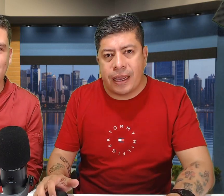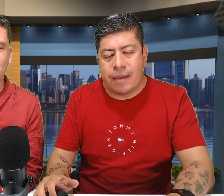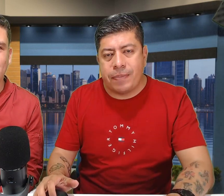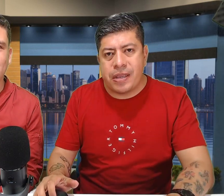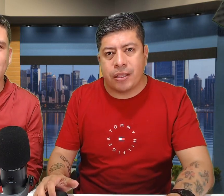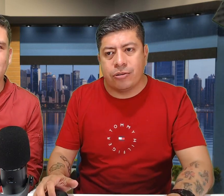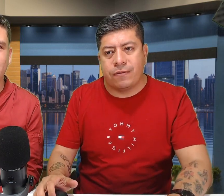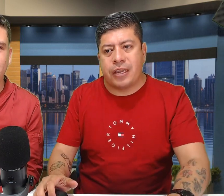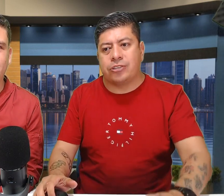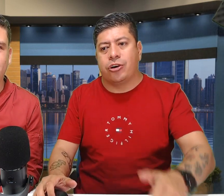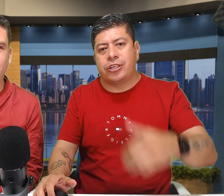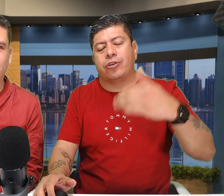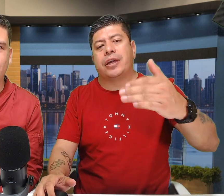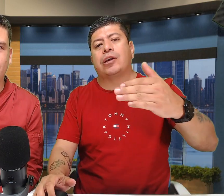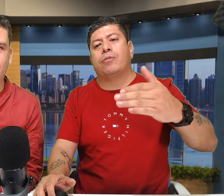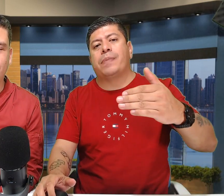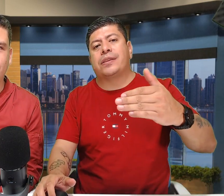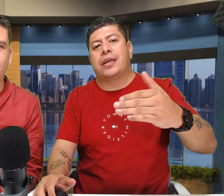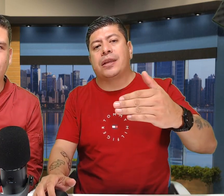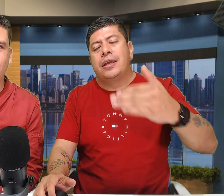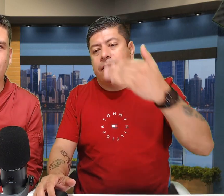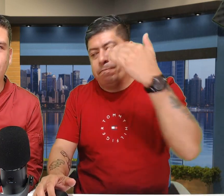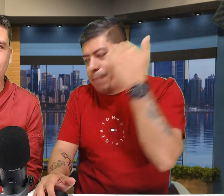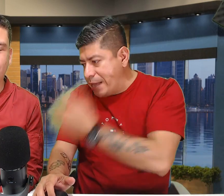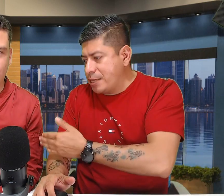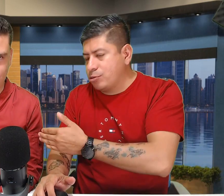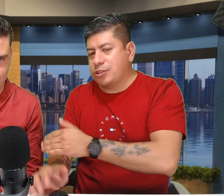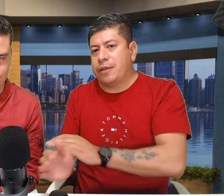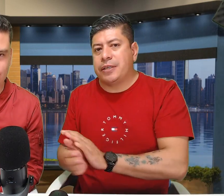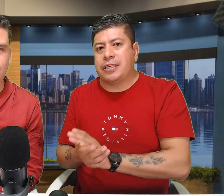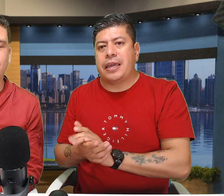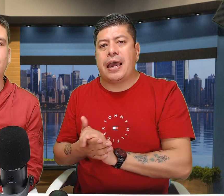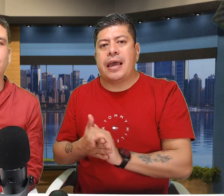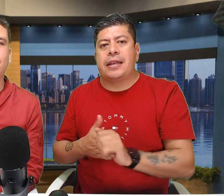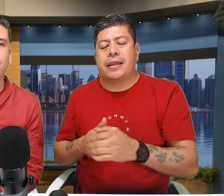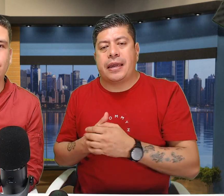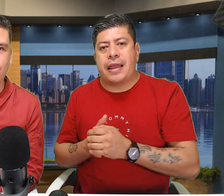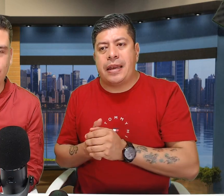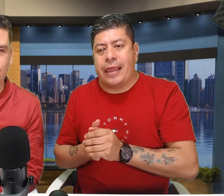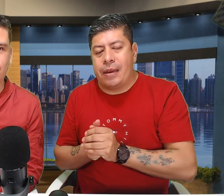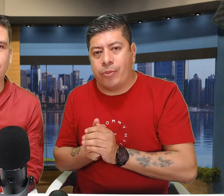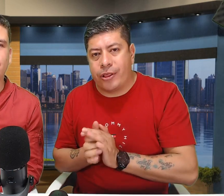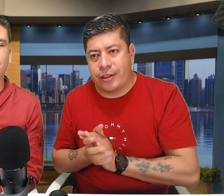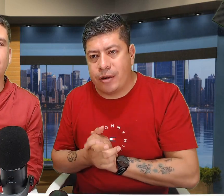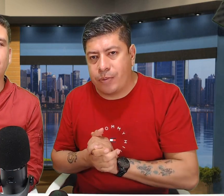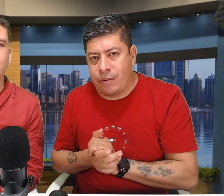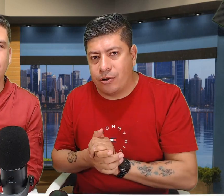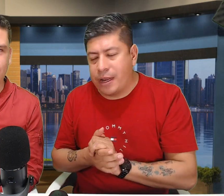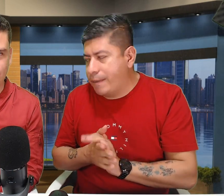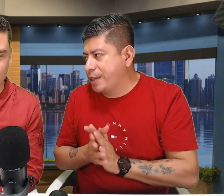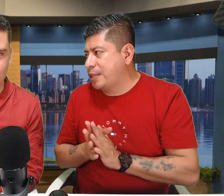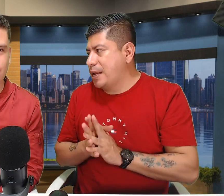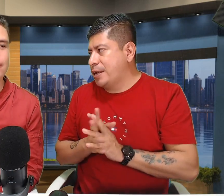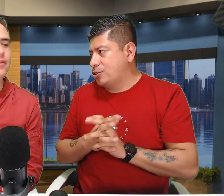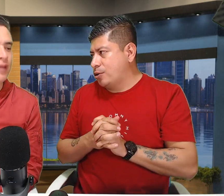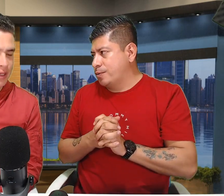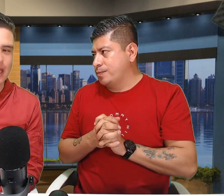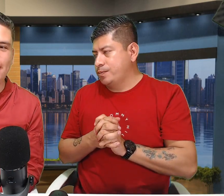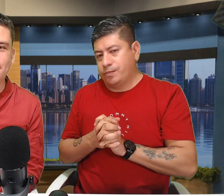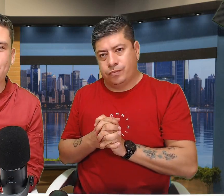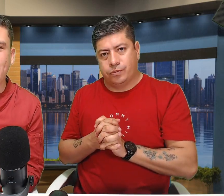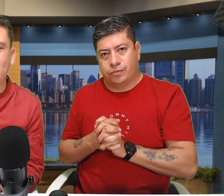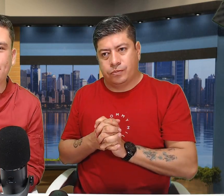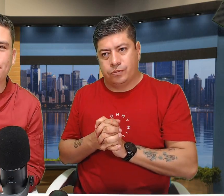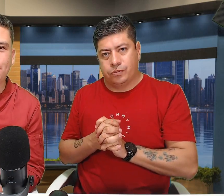active la campanita notificaciones no dejen compartir vaya suscríbase al canal el poder del pueblo y la verdad de la nación